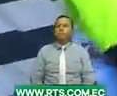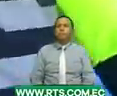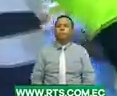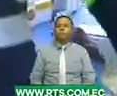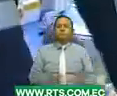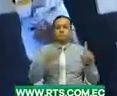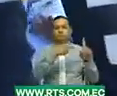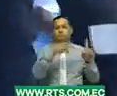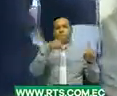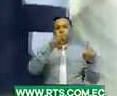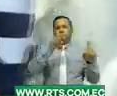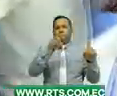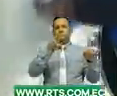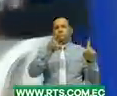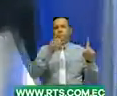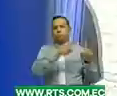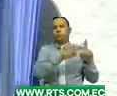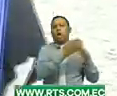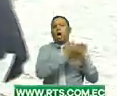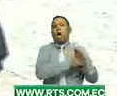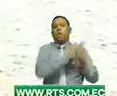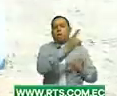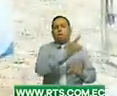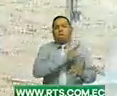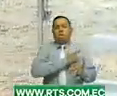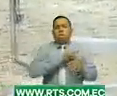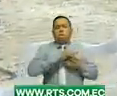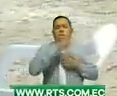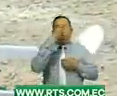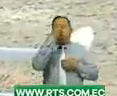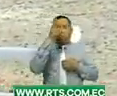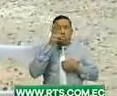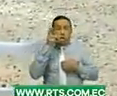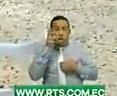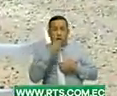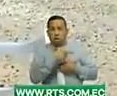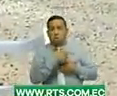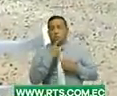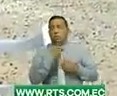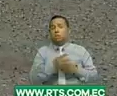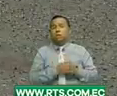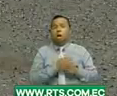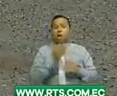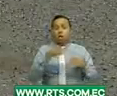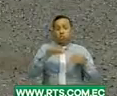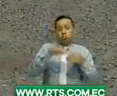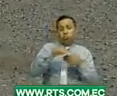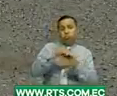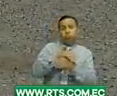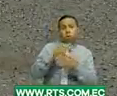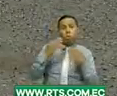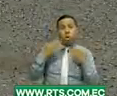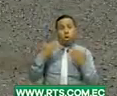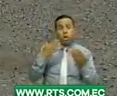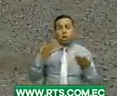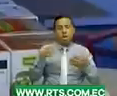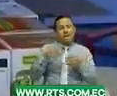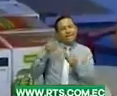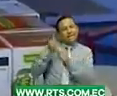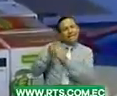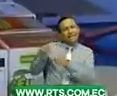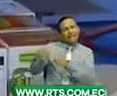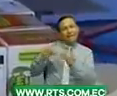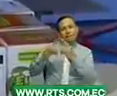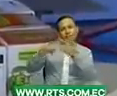Pedro Ávila lleva varios días con síntomas de COVID-19. Al ingresar a Guayaquil para laborar, decidió acercarse a una de las carpas que